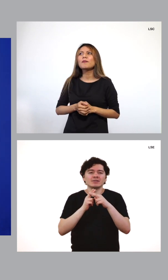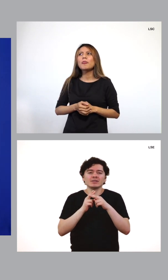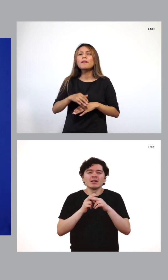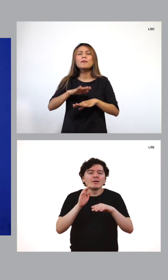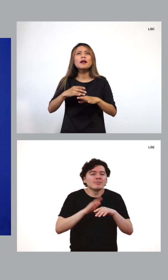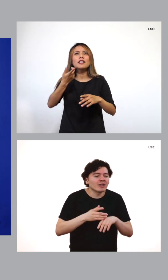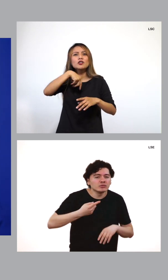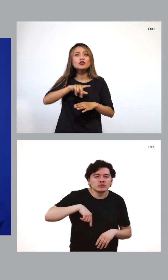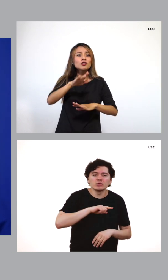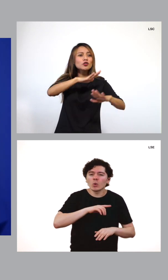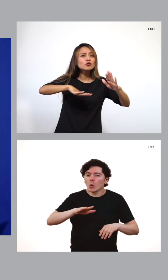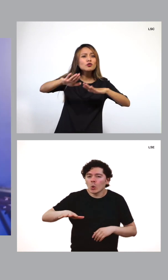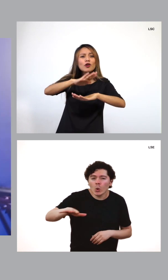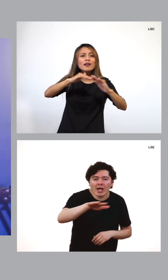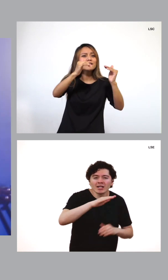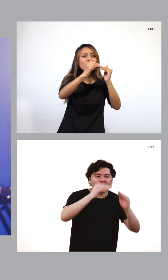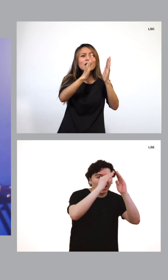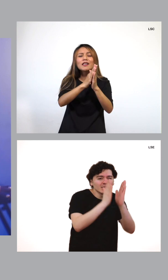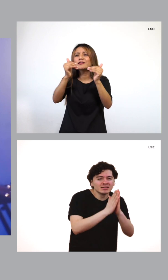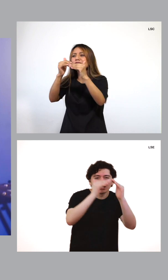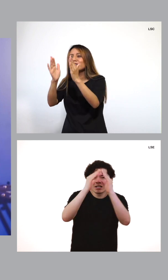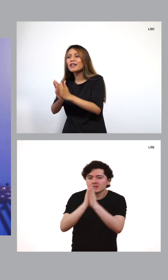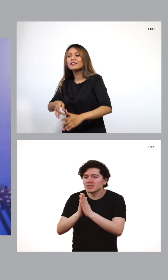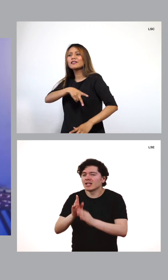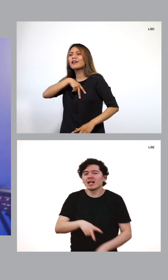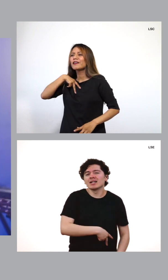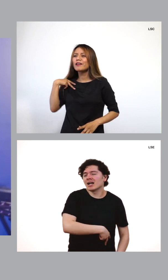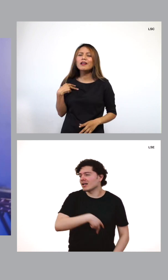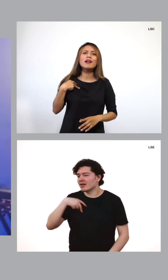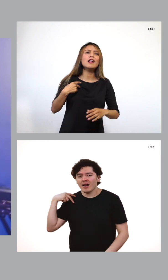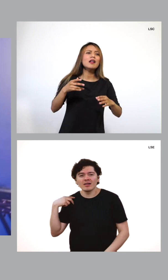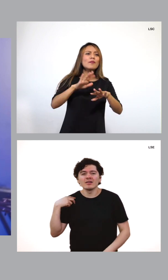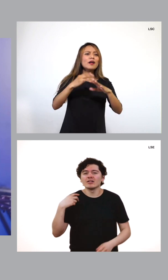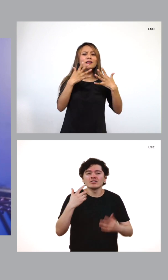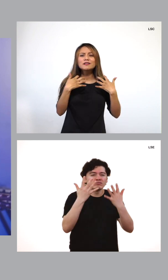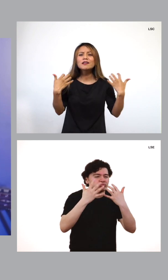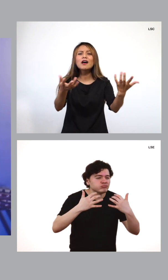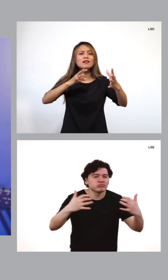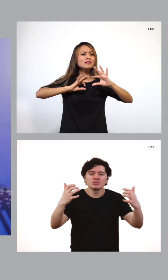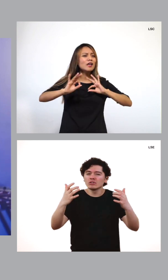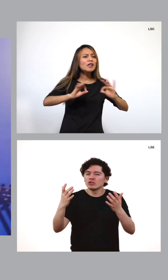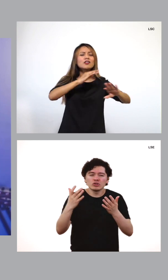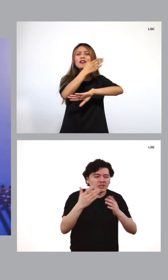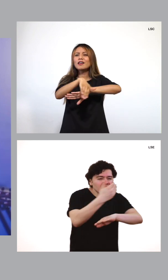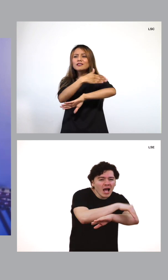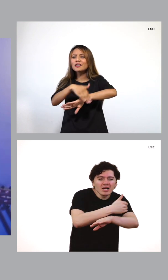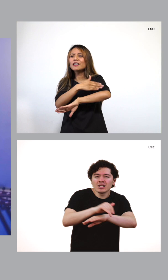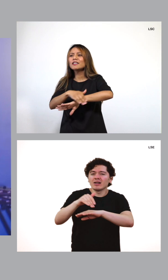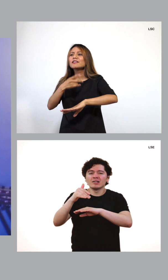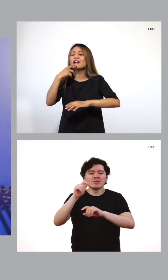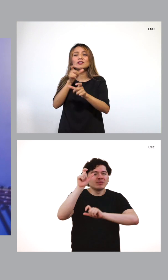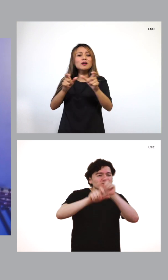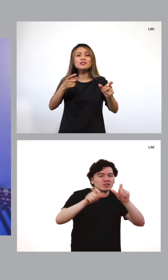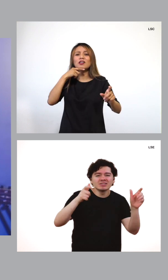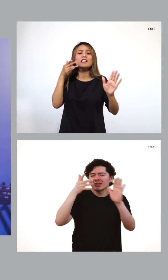con tu alabanza vuelva a ser lleno. Oramos por iglesias, catedrales, estadios, teatros, por calles llenas de tu